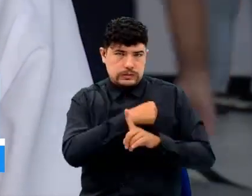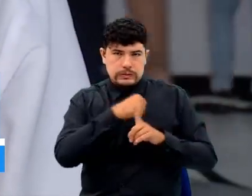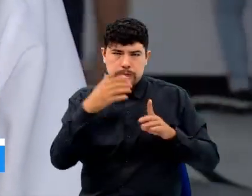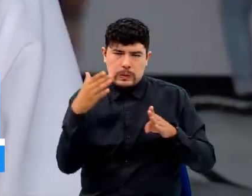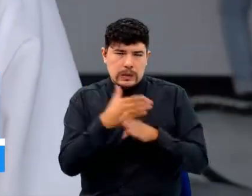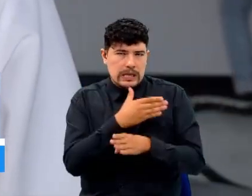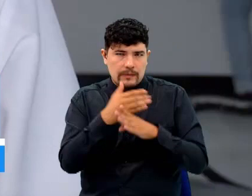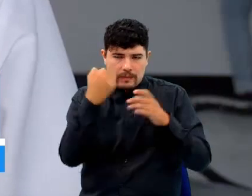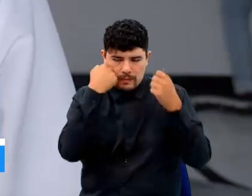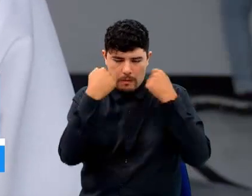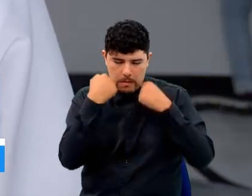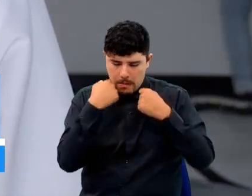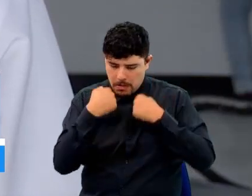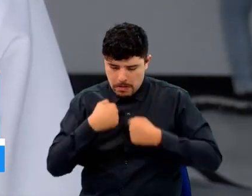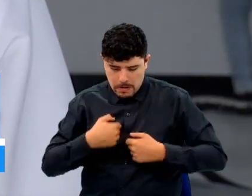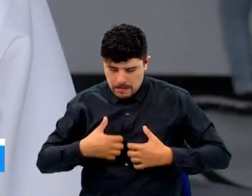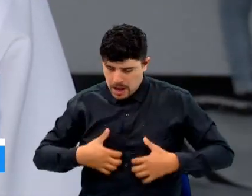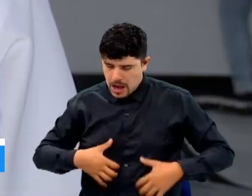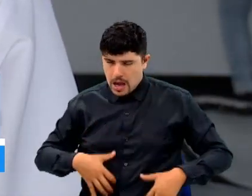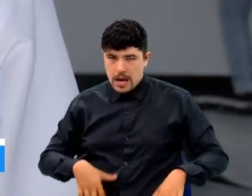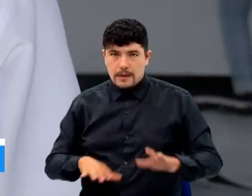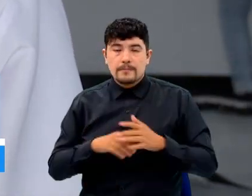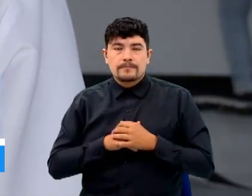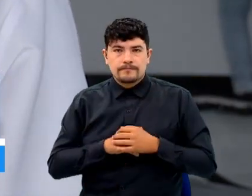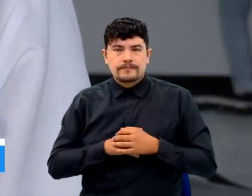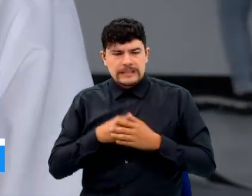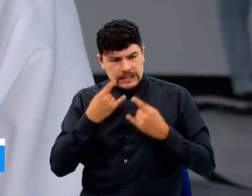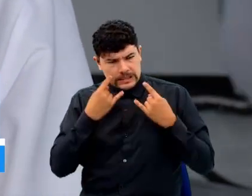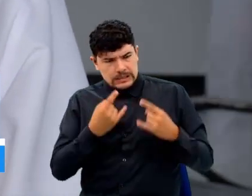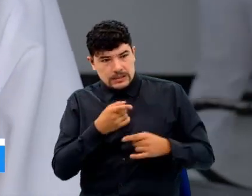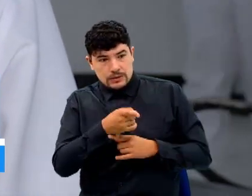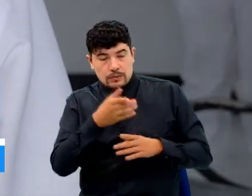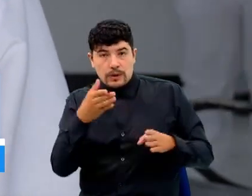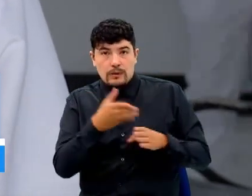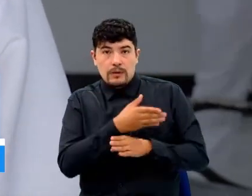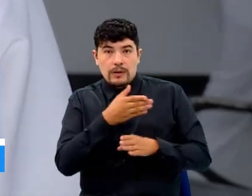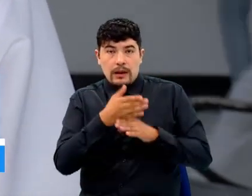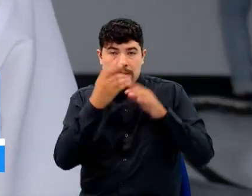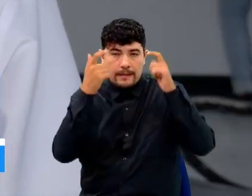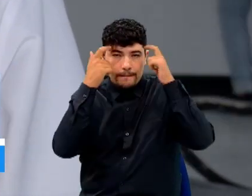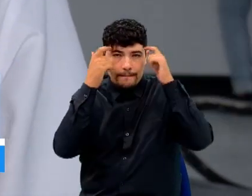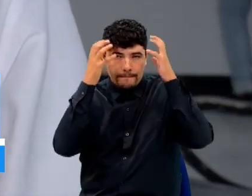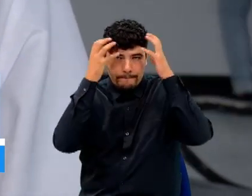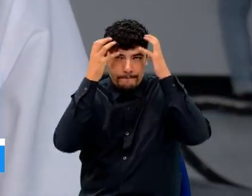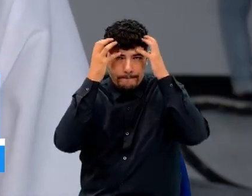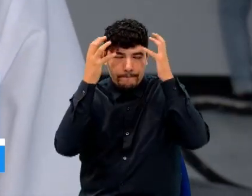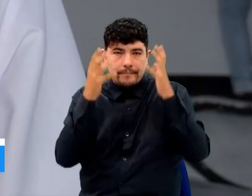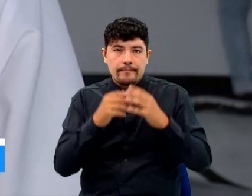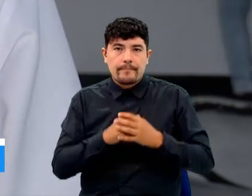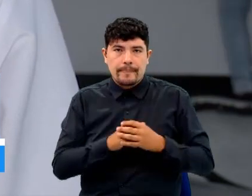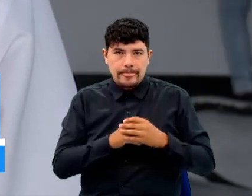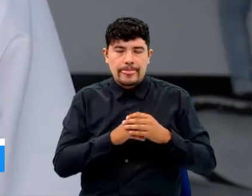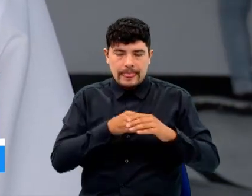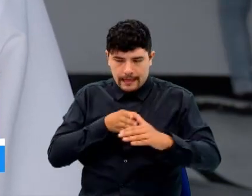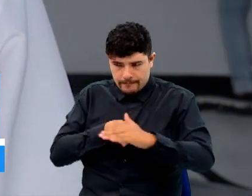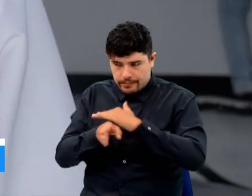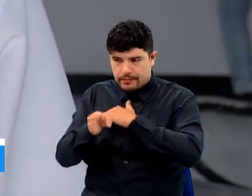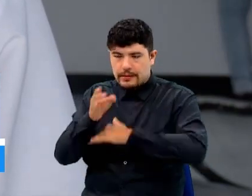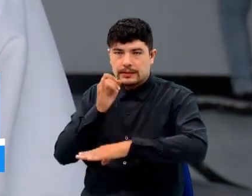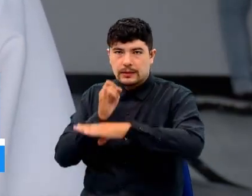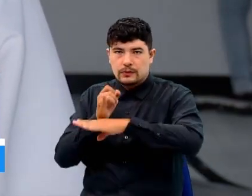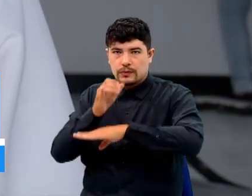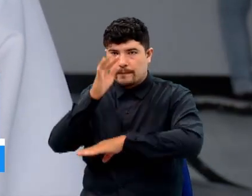contundentes lo que llamaba la atención al Estado neurológico del paciente ingresa aquí a la institución